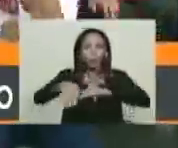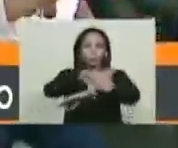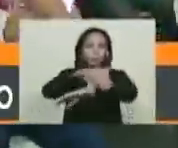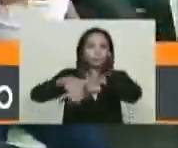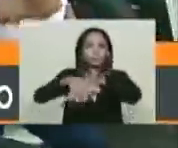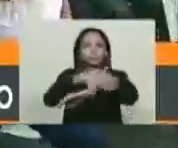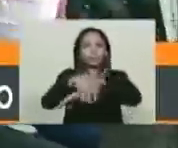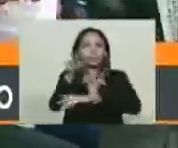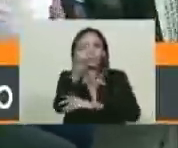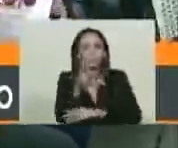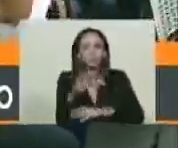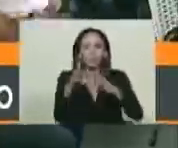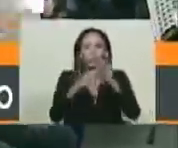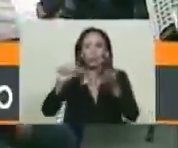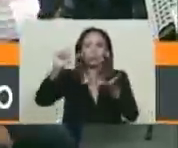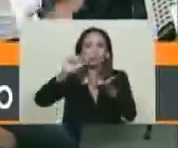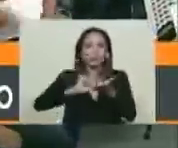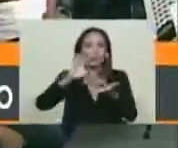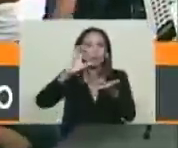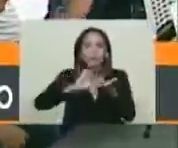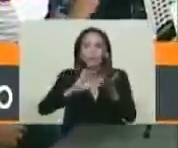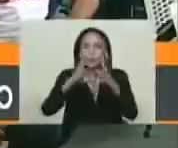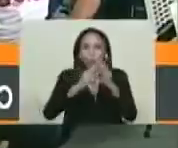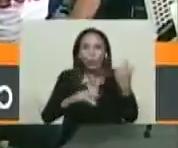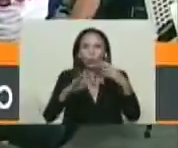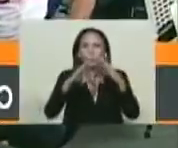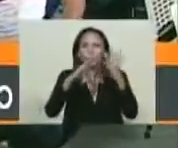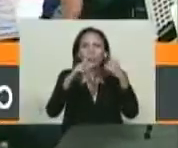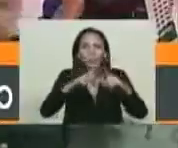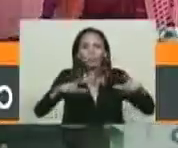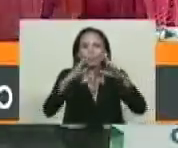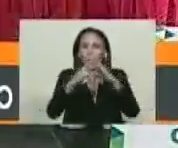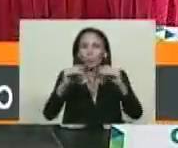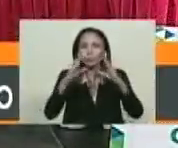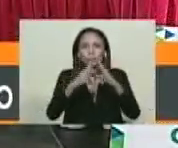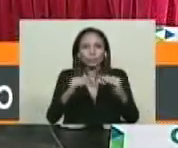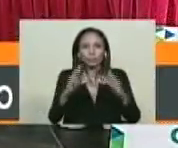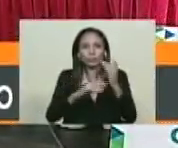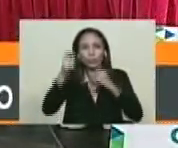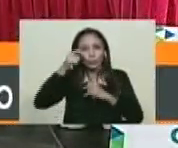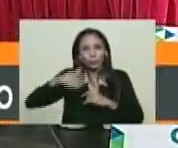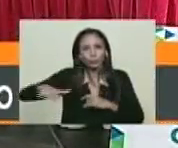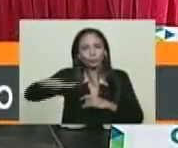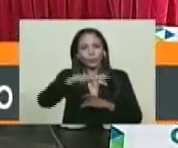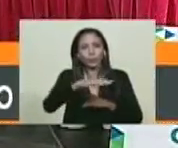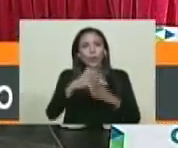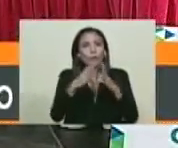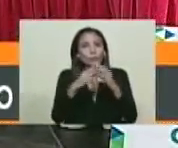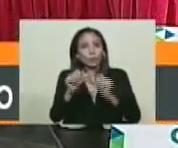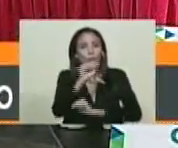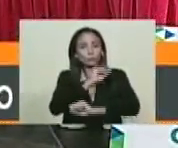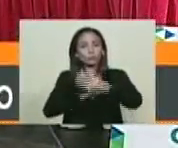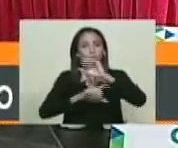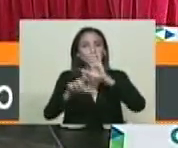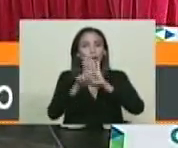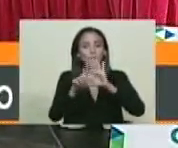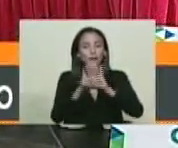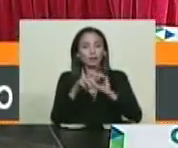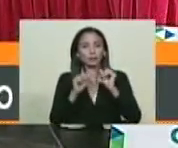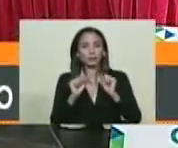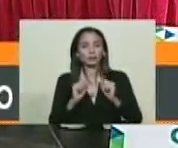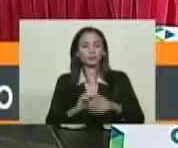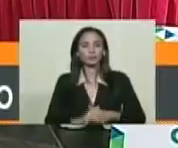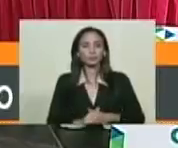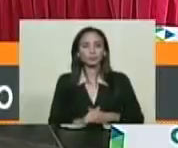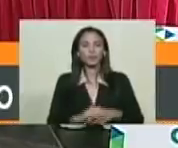en todas las ciudades, en todos los barrios, en todos los pueblos. Vamos a dar esta batalla con esta ley y con